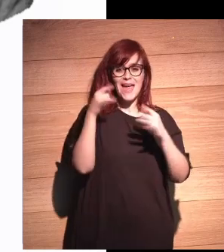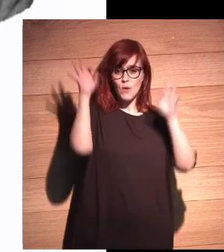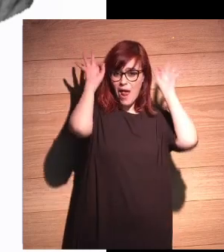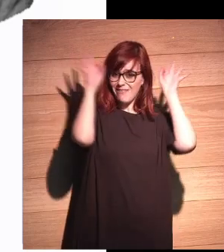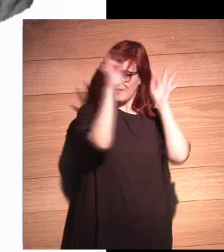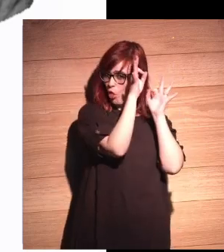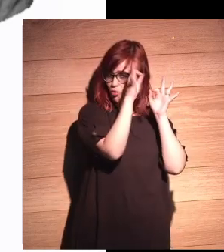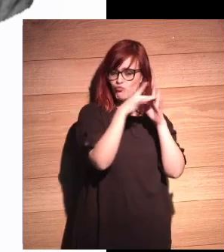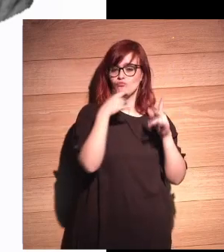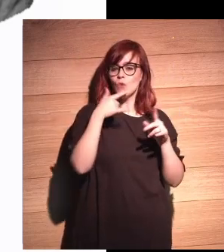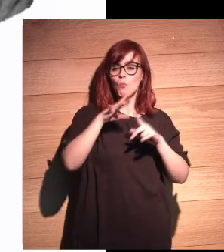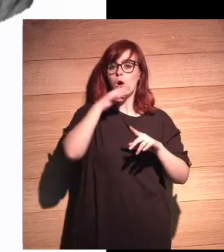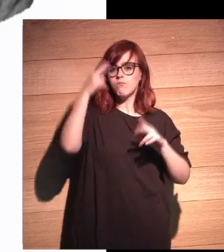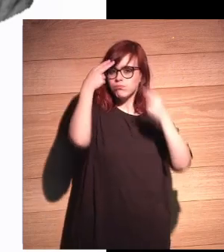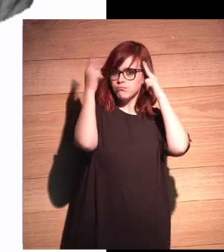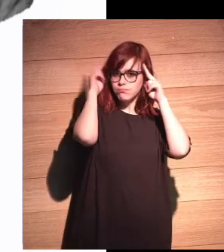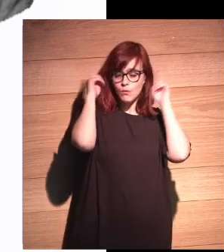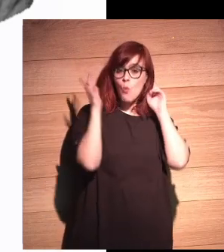que podemos utilizar.